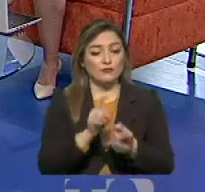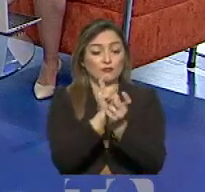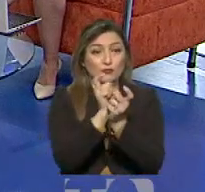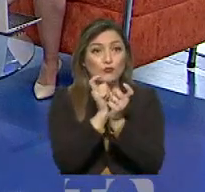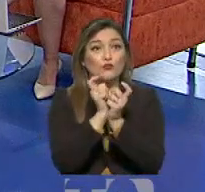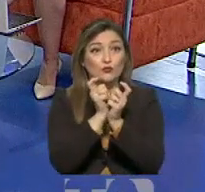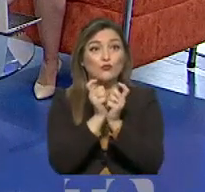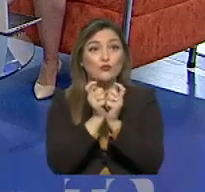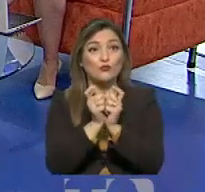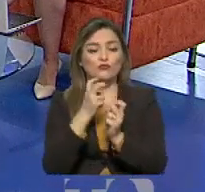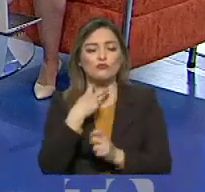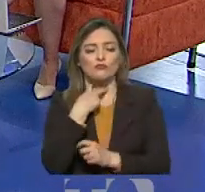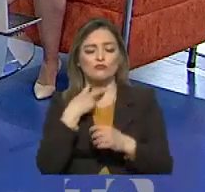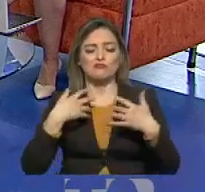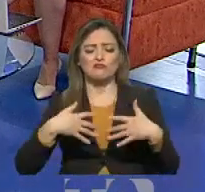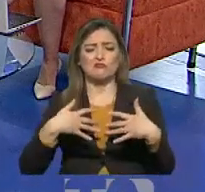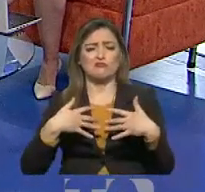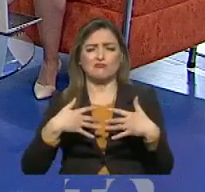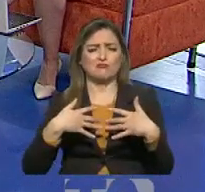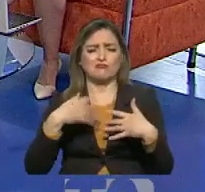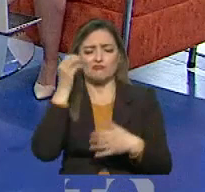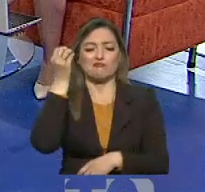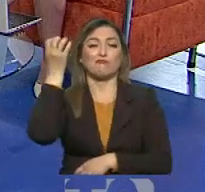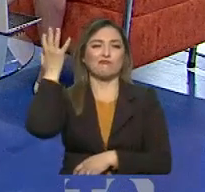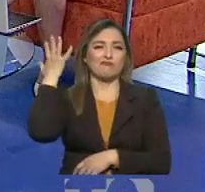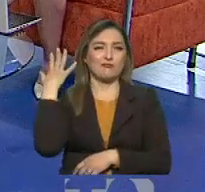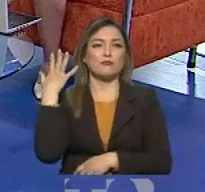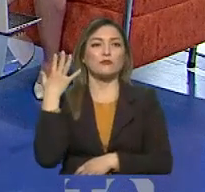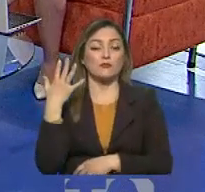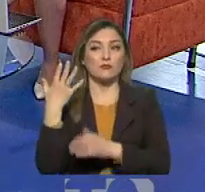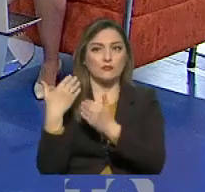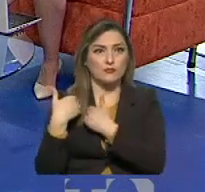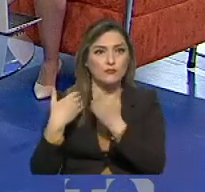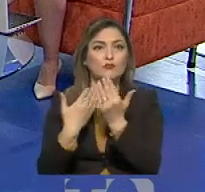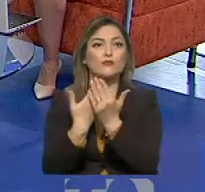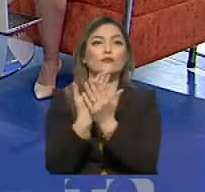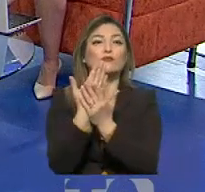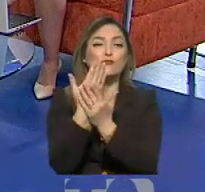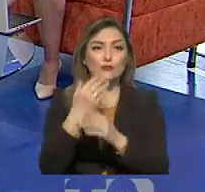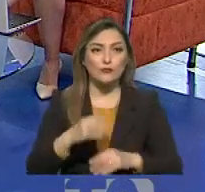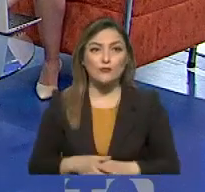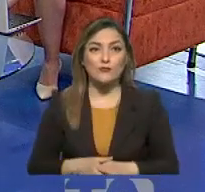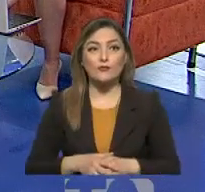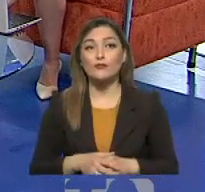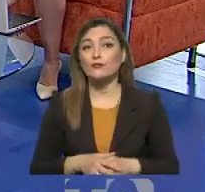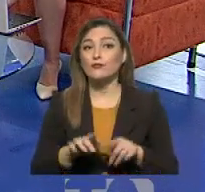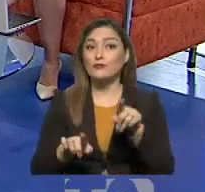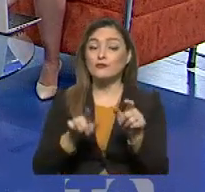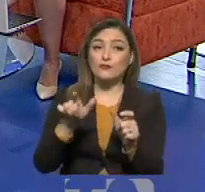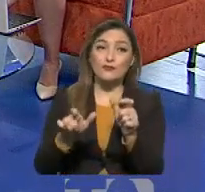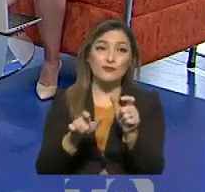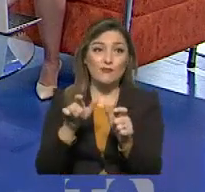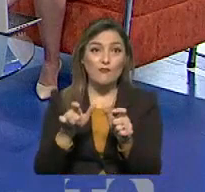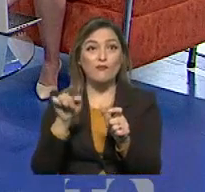vamos dejando el miedo atrás y tomando con responsabilidad esta nueva normalidad. Ya muchos cercanos a nosotros